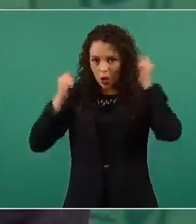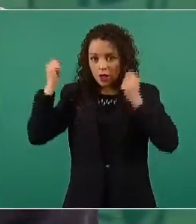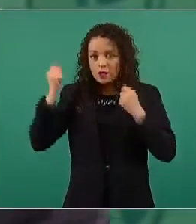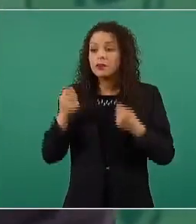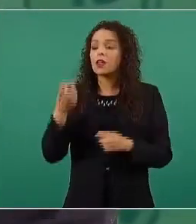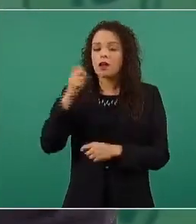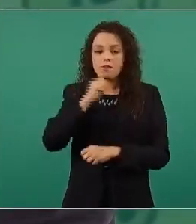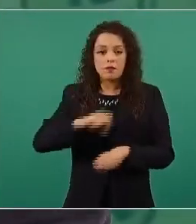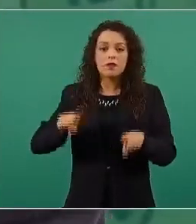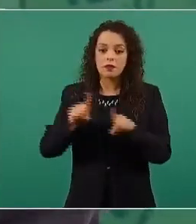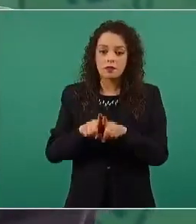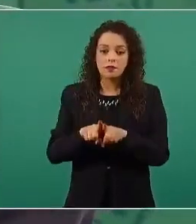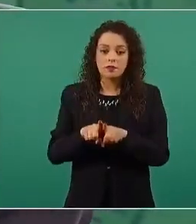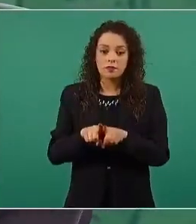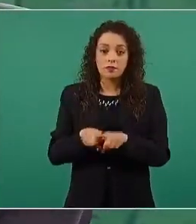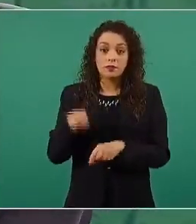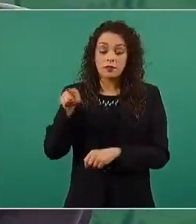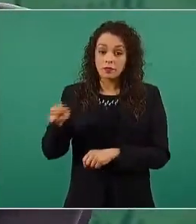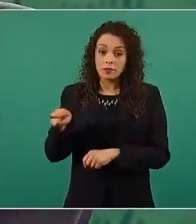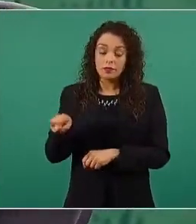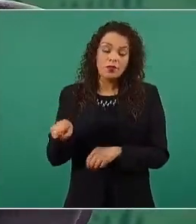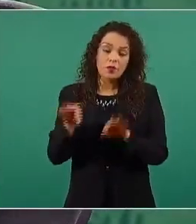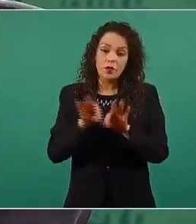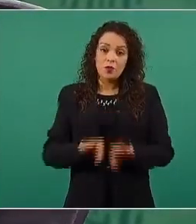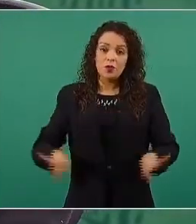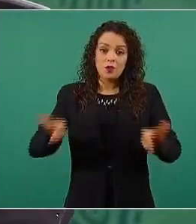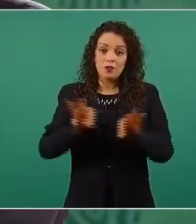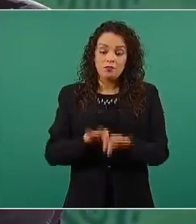y es una actividad también económica que